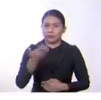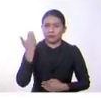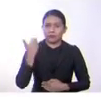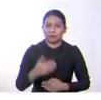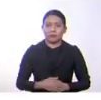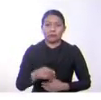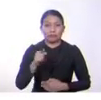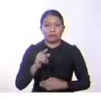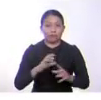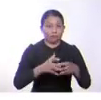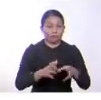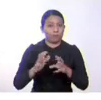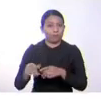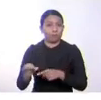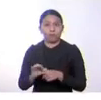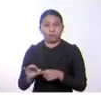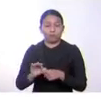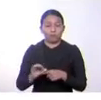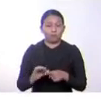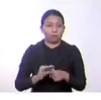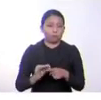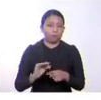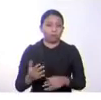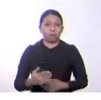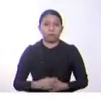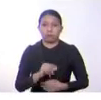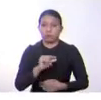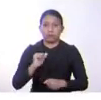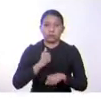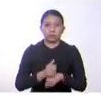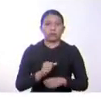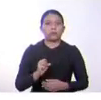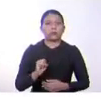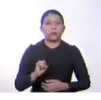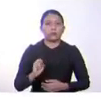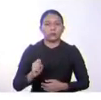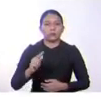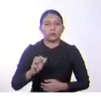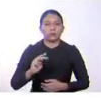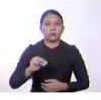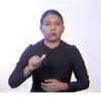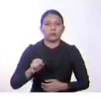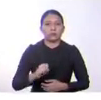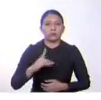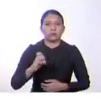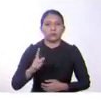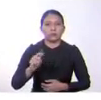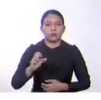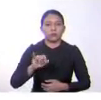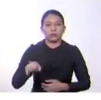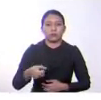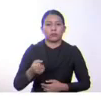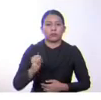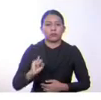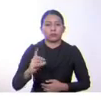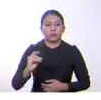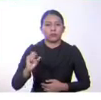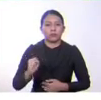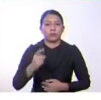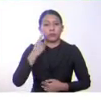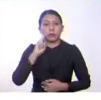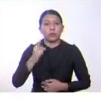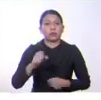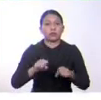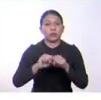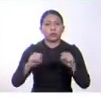grupos funcionales de un tejido se llaman sistemas de tejidos. Vamos a ver el sistema de protección.